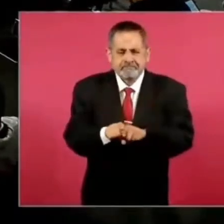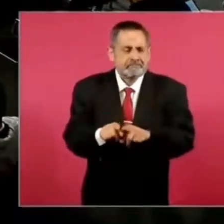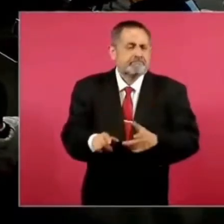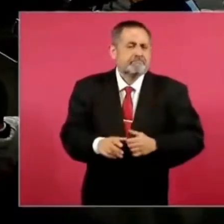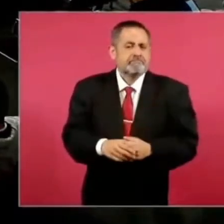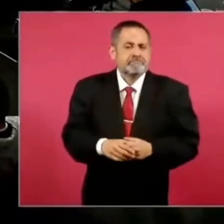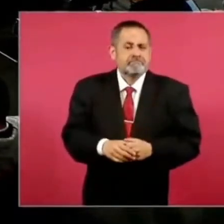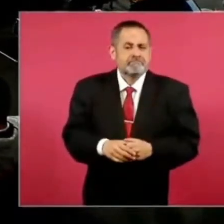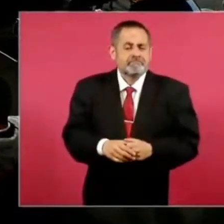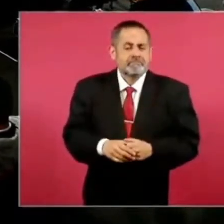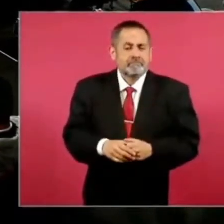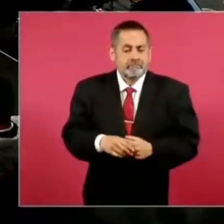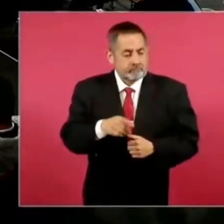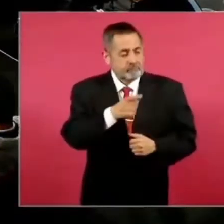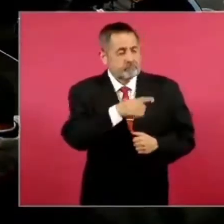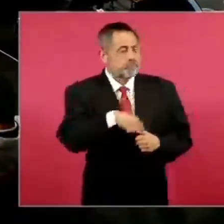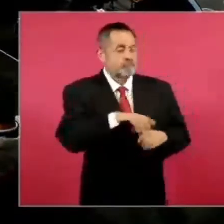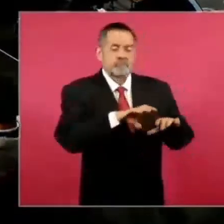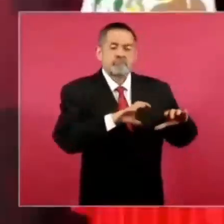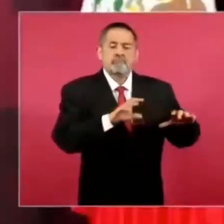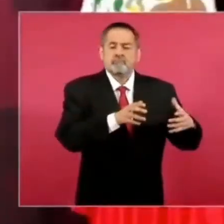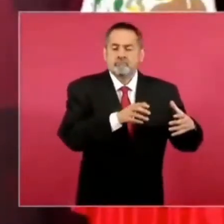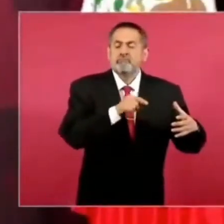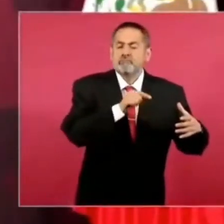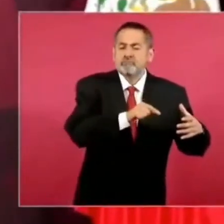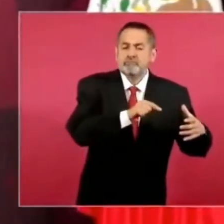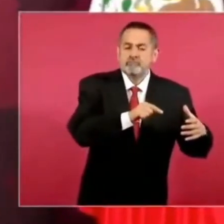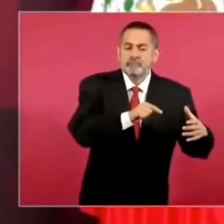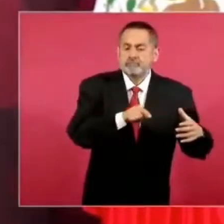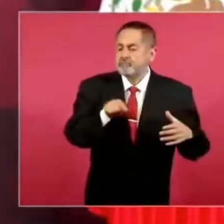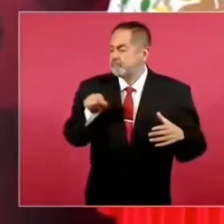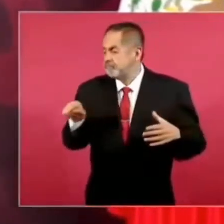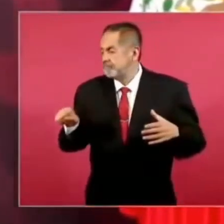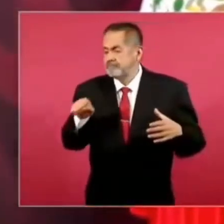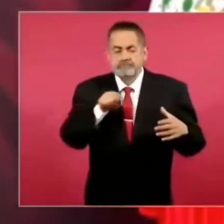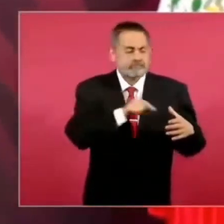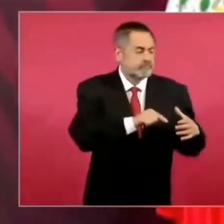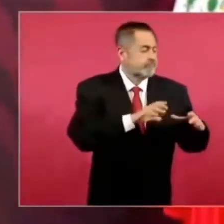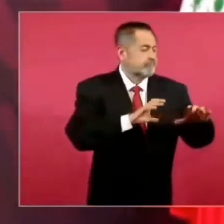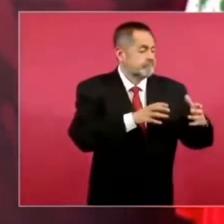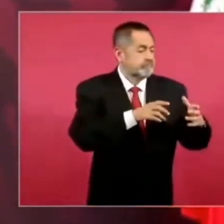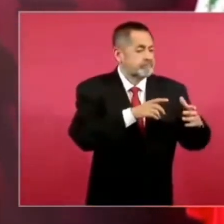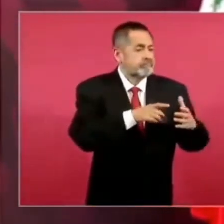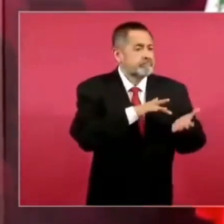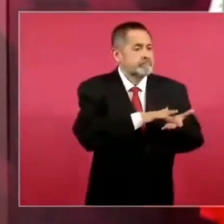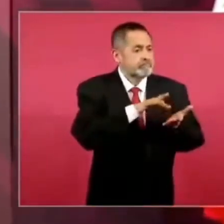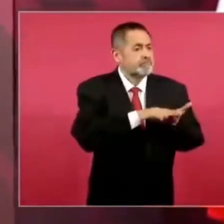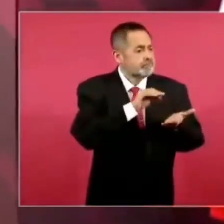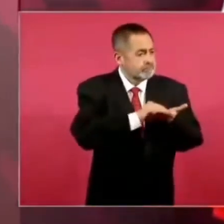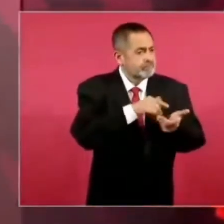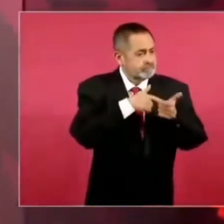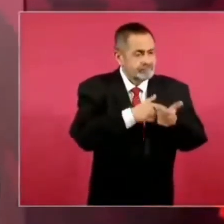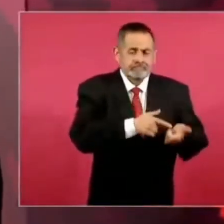Los que estaban a favor del porfiriato,